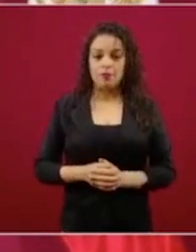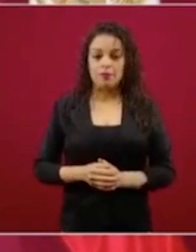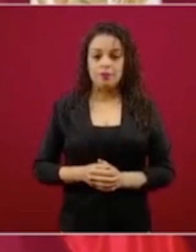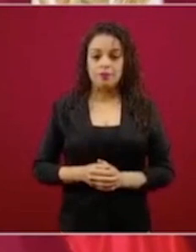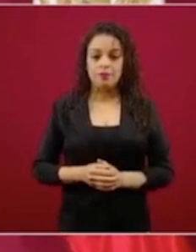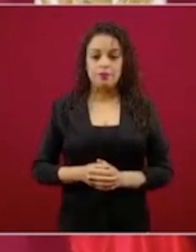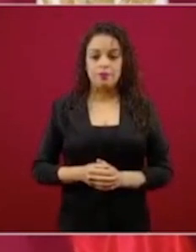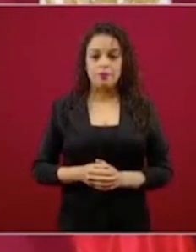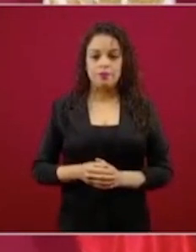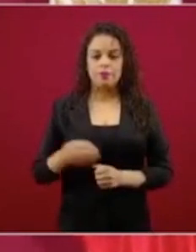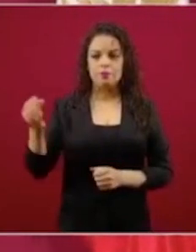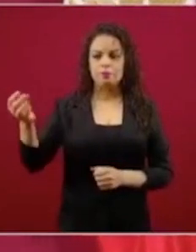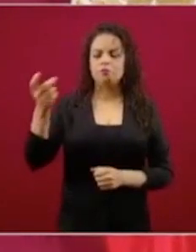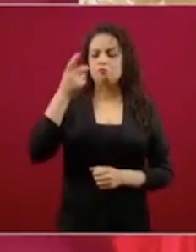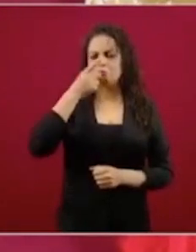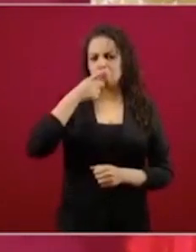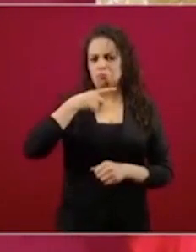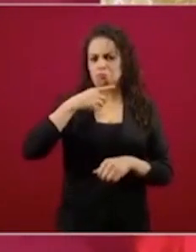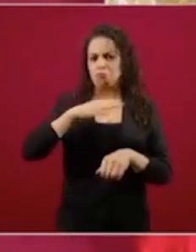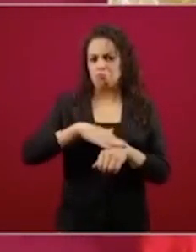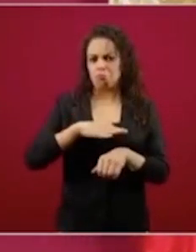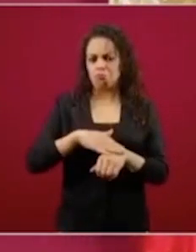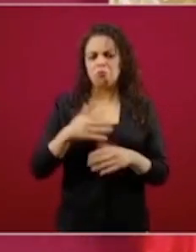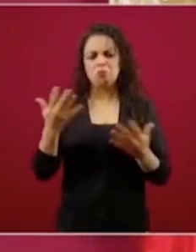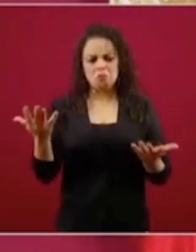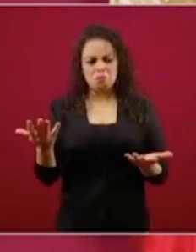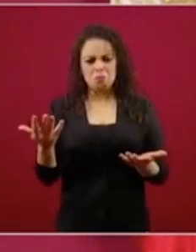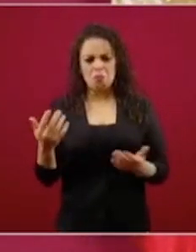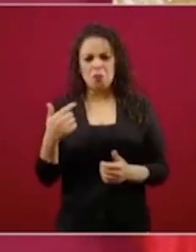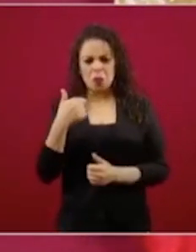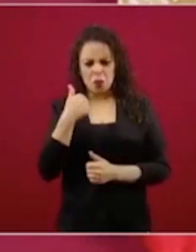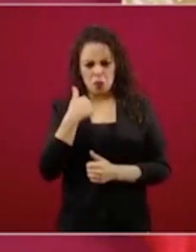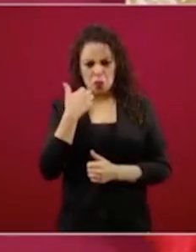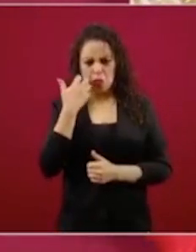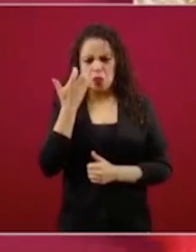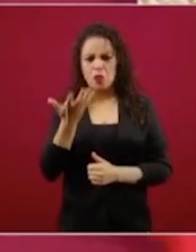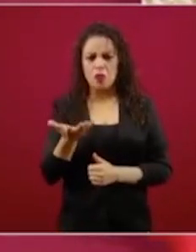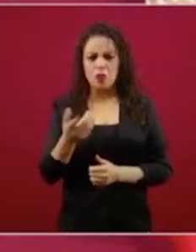que se ofreció a comprar